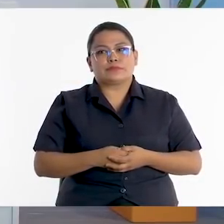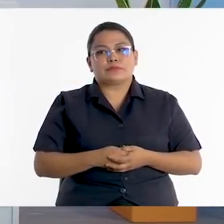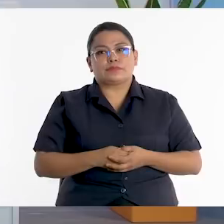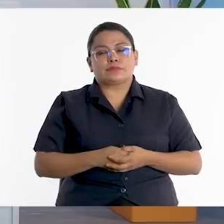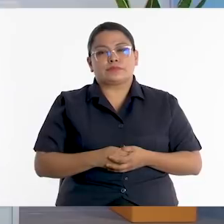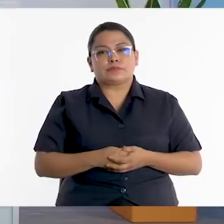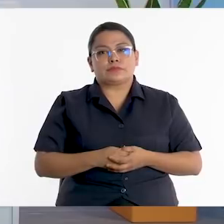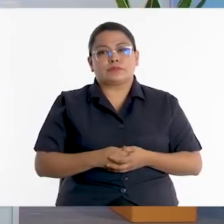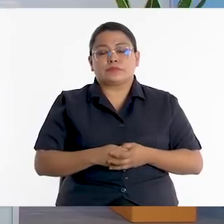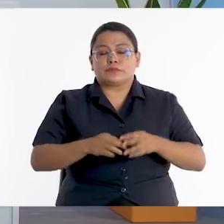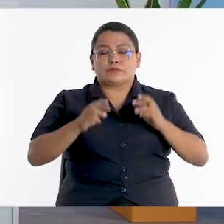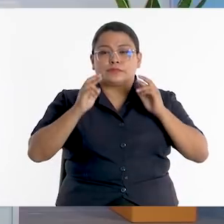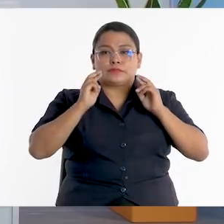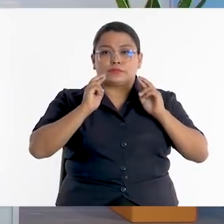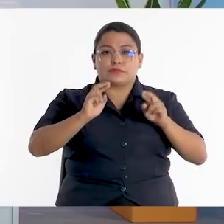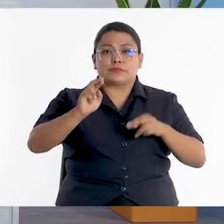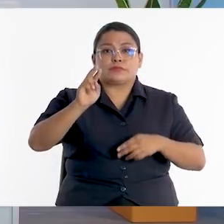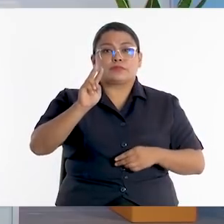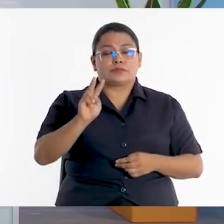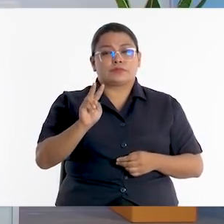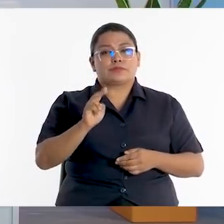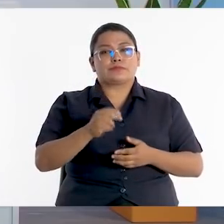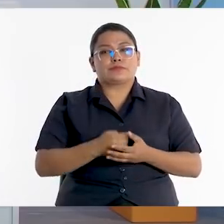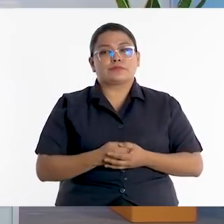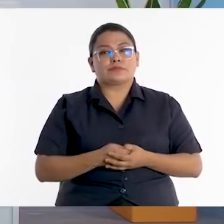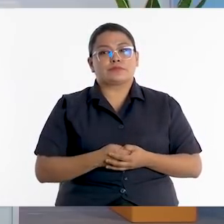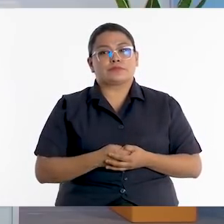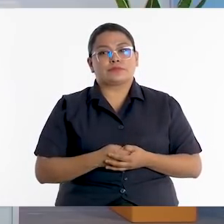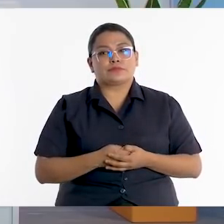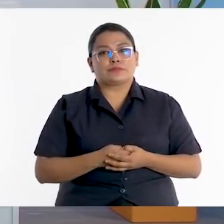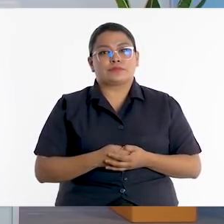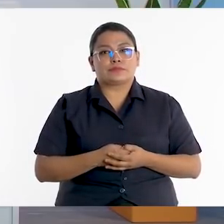eso nos da como resultado 2.